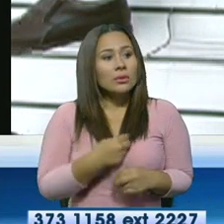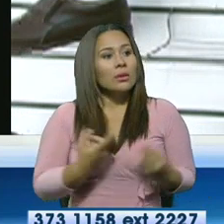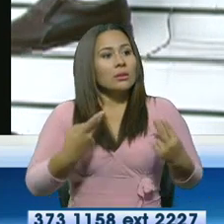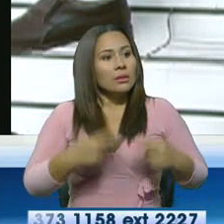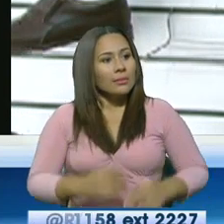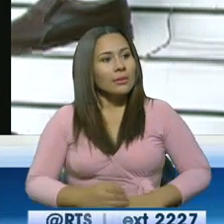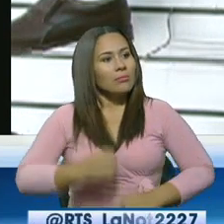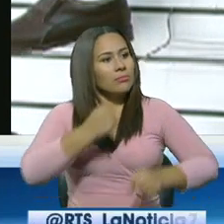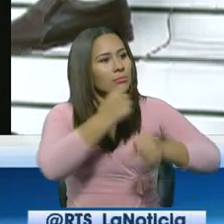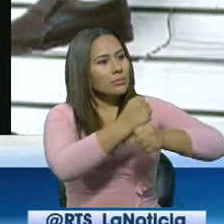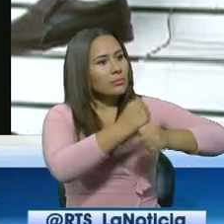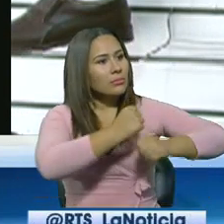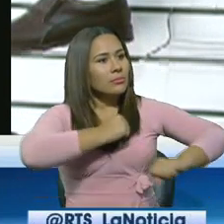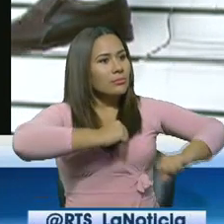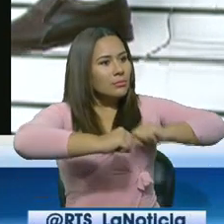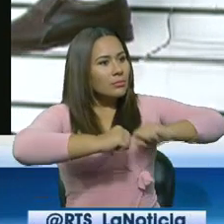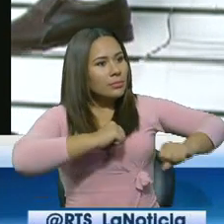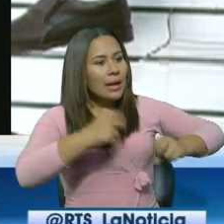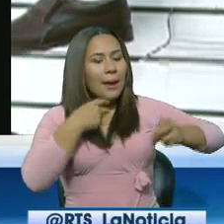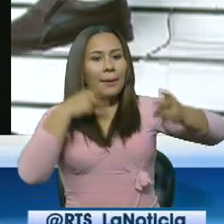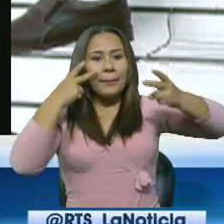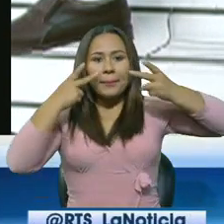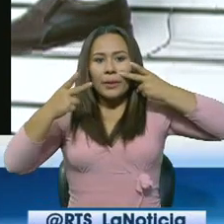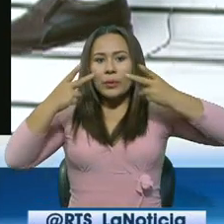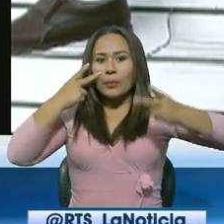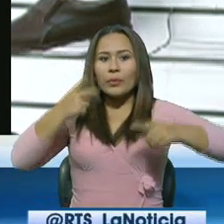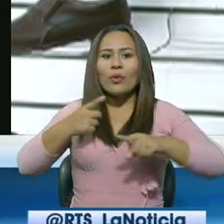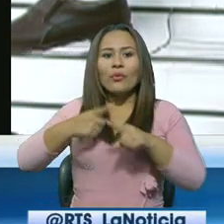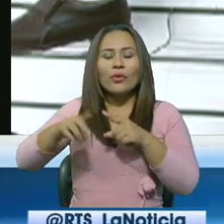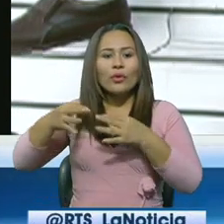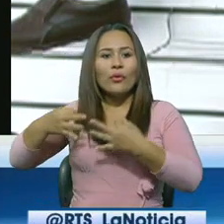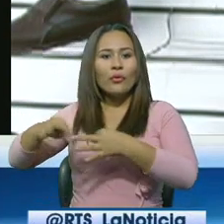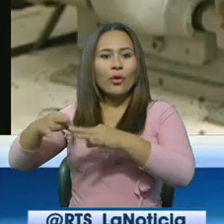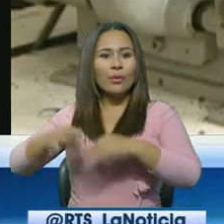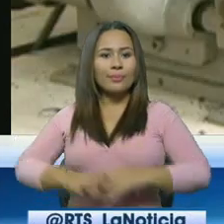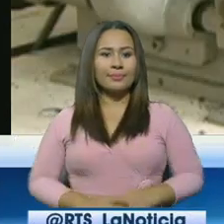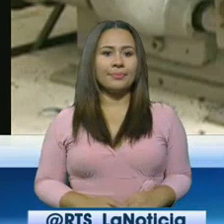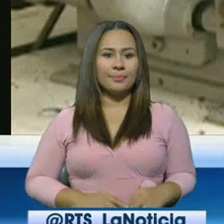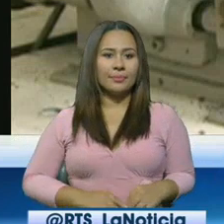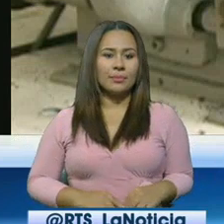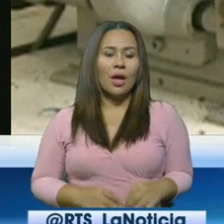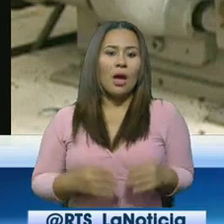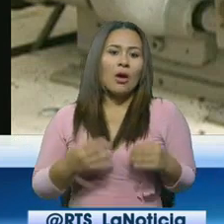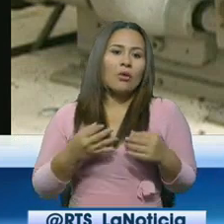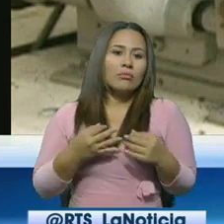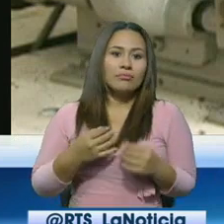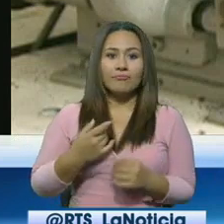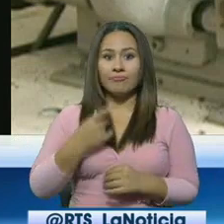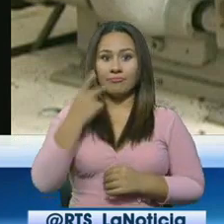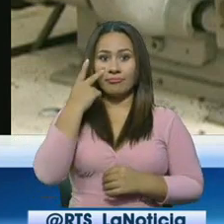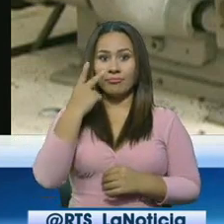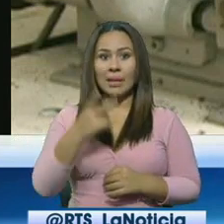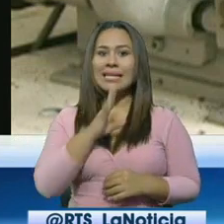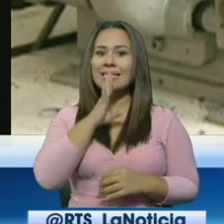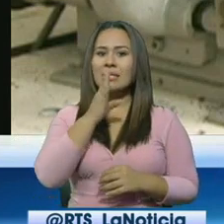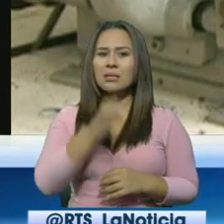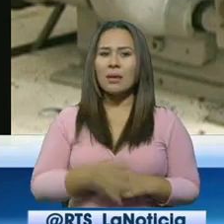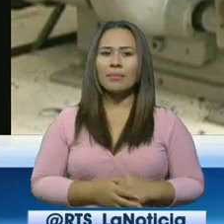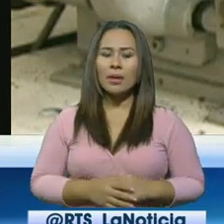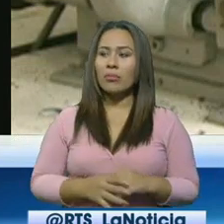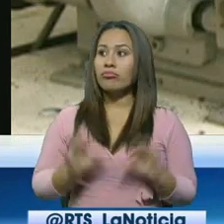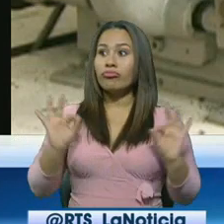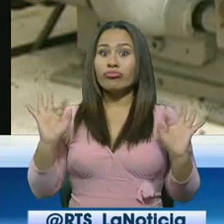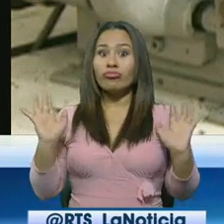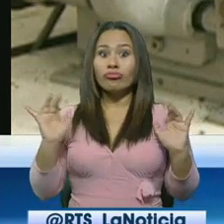vamos emprendiendo, vamos viendo otras líneas, vamos viendo otras tendencias de moda, y siempre con ese afán de quedar muy